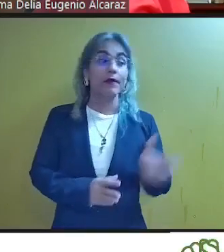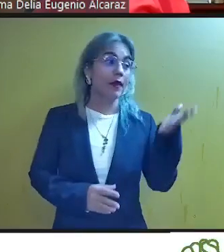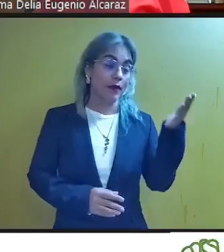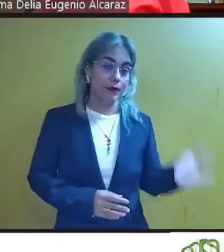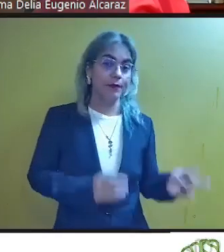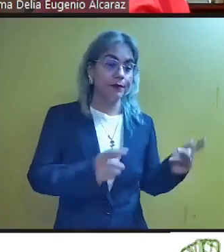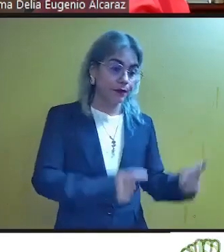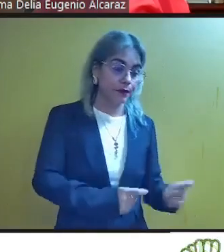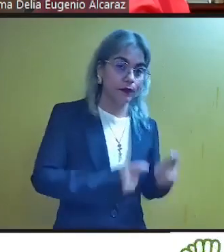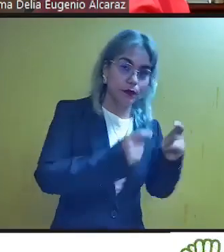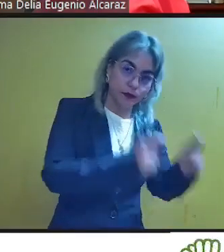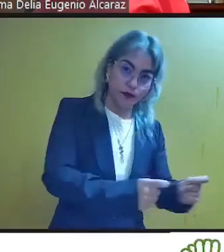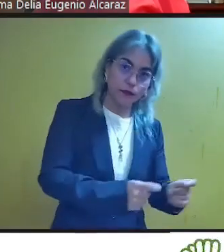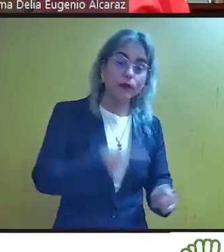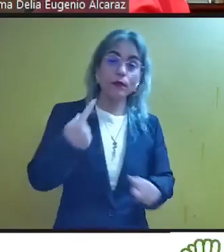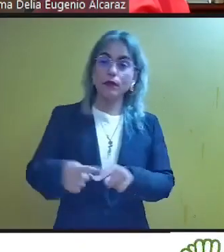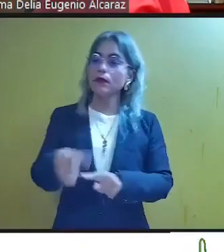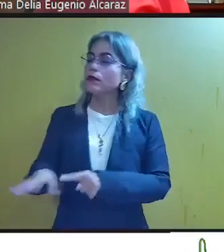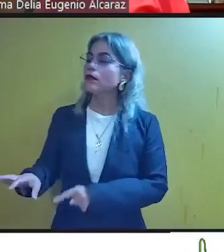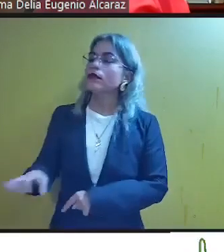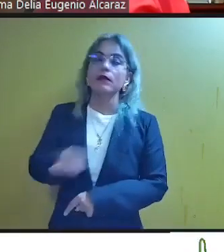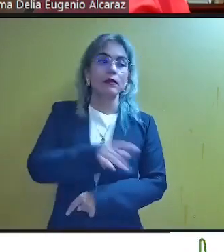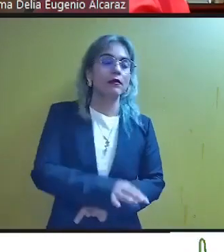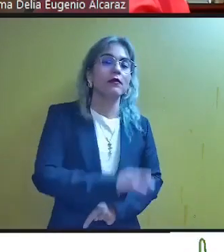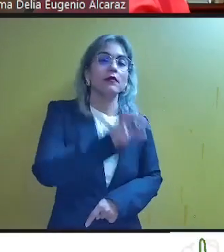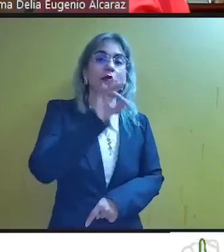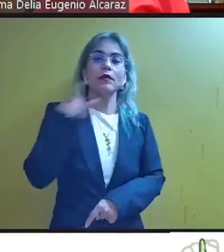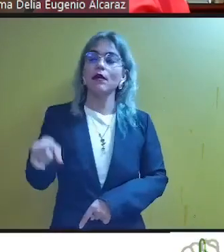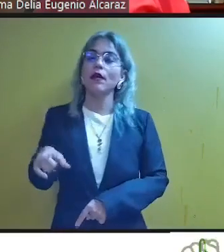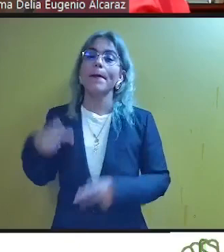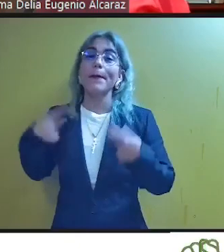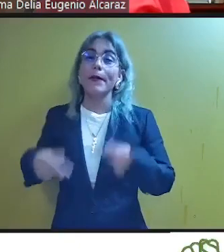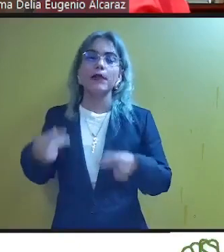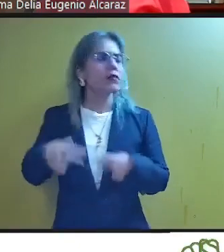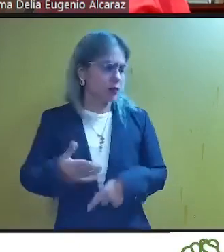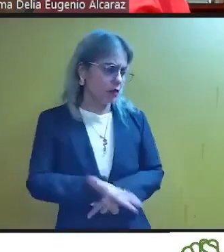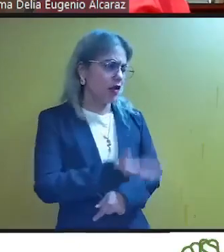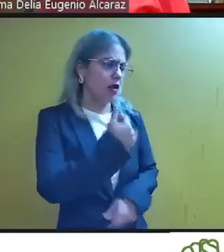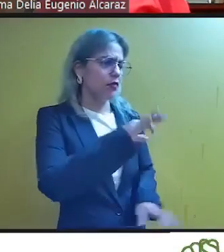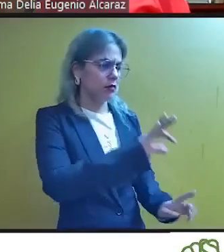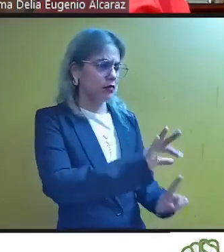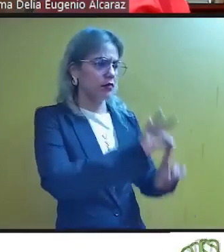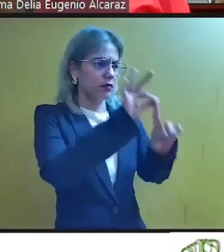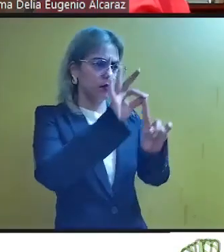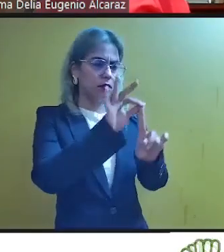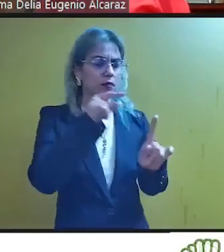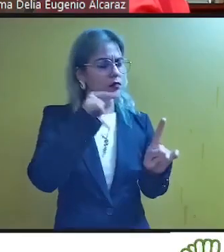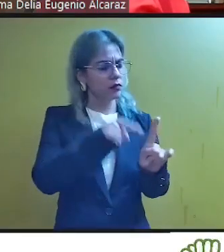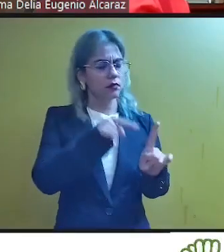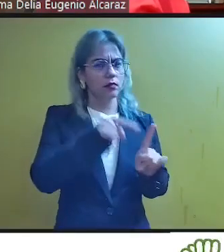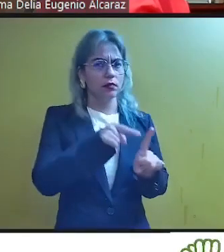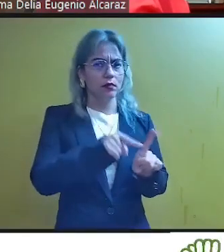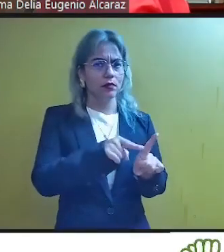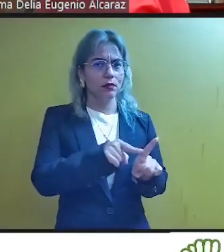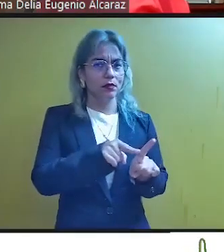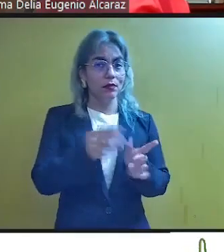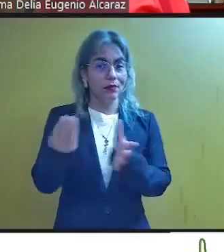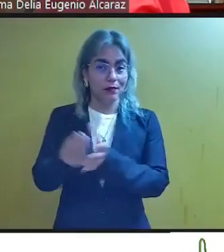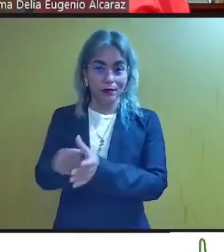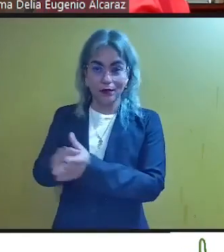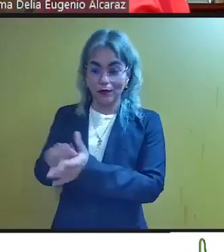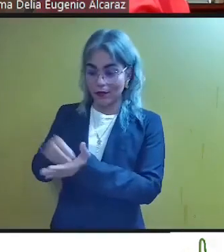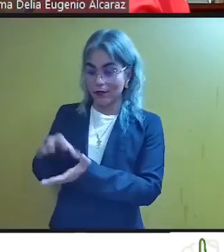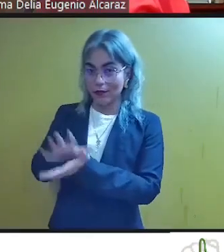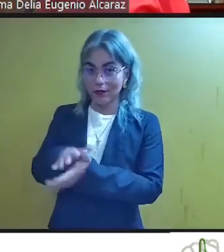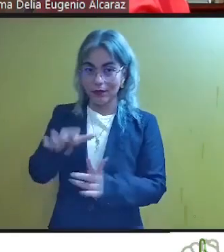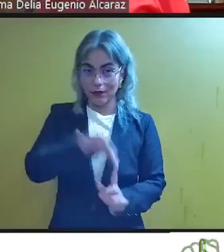por la comunidad como regidor con base en los usos y costumbres del municipio, en el expediente no existe algún indicio de que esto fuera así.